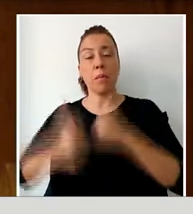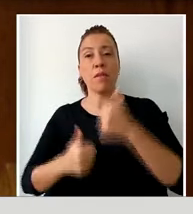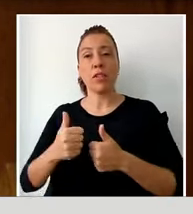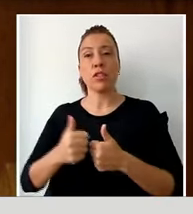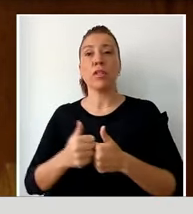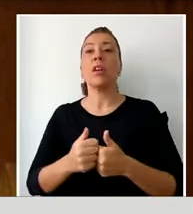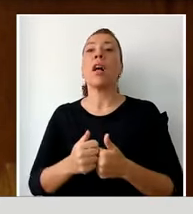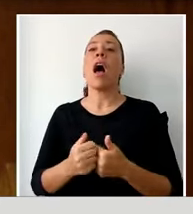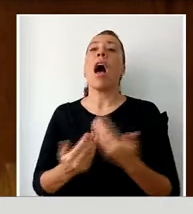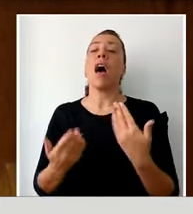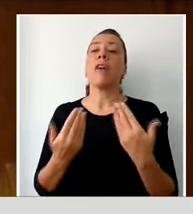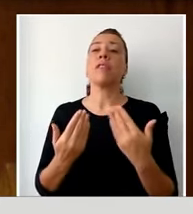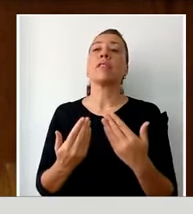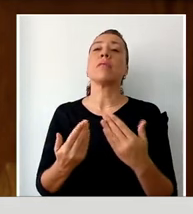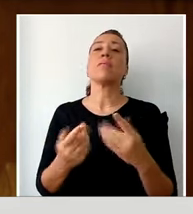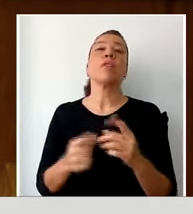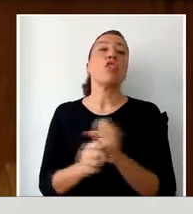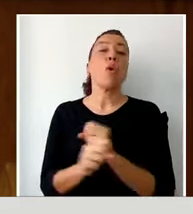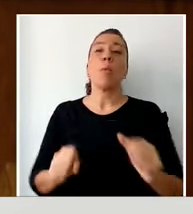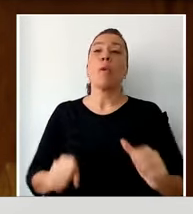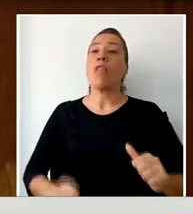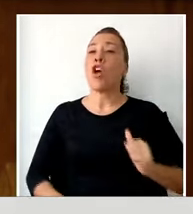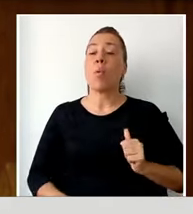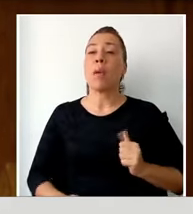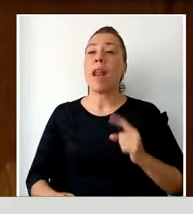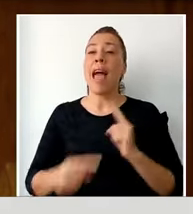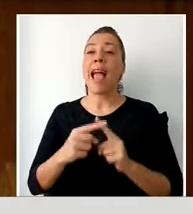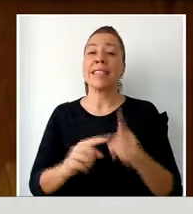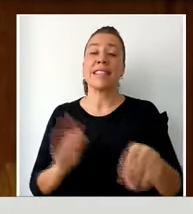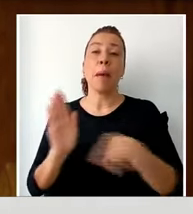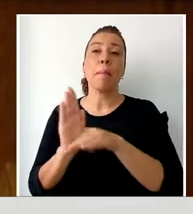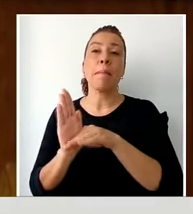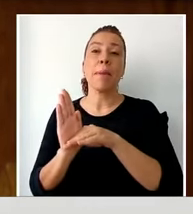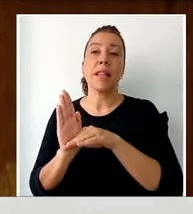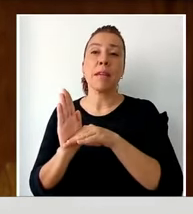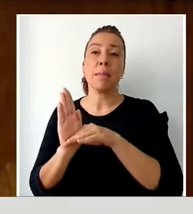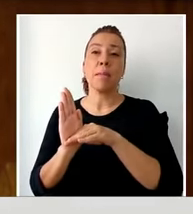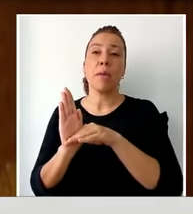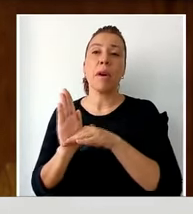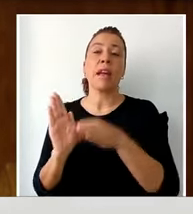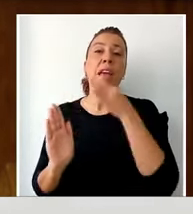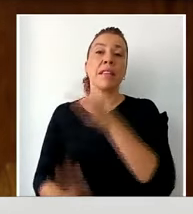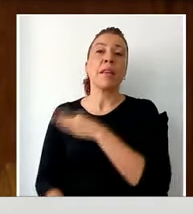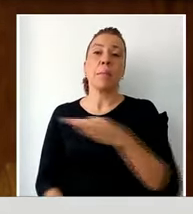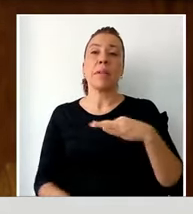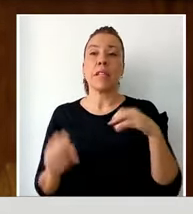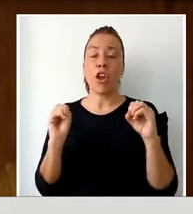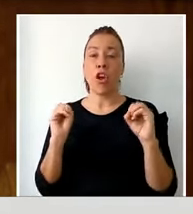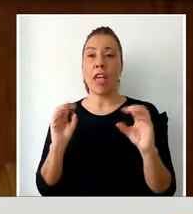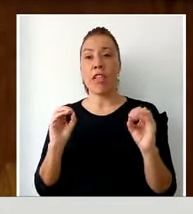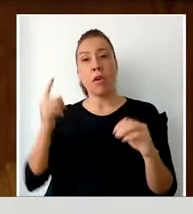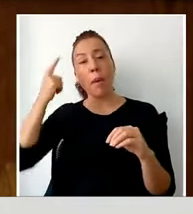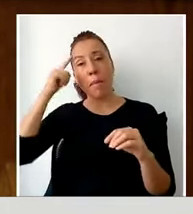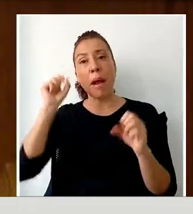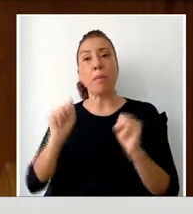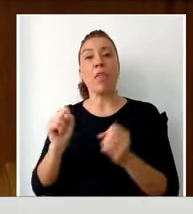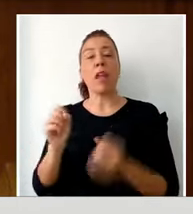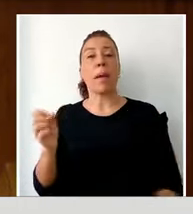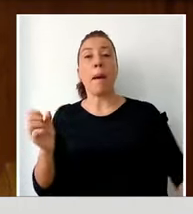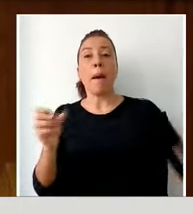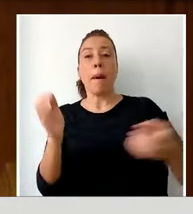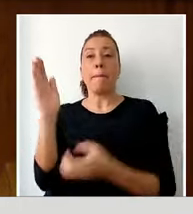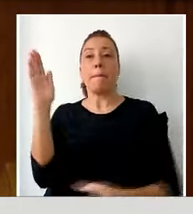a no cumplir con los requisitos mínimos que se establece en el Ministerio de Educación para ser promovidos al año siguiente